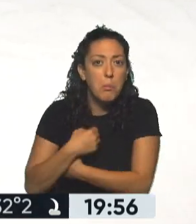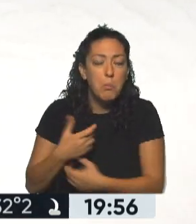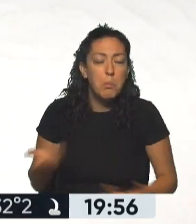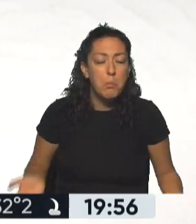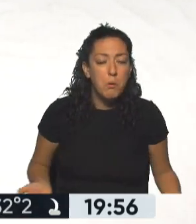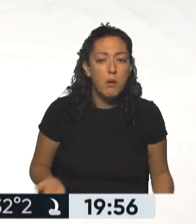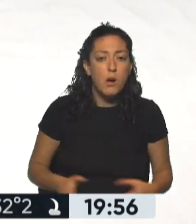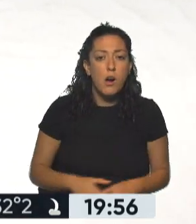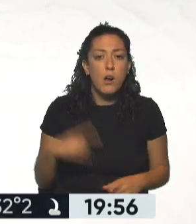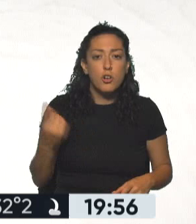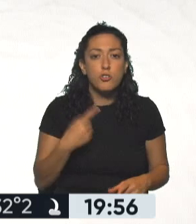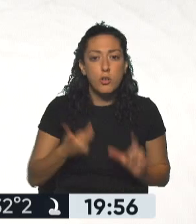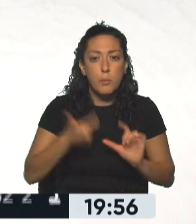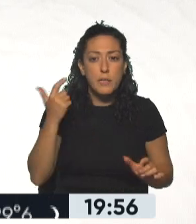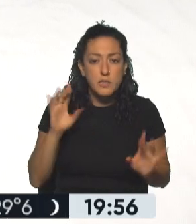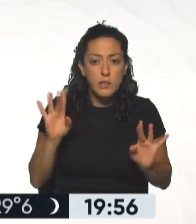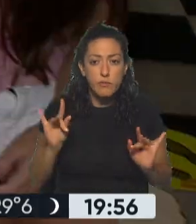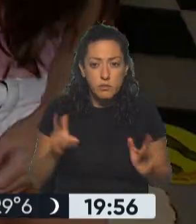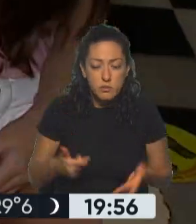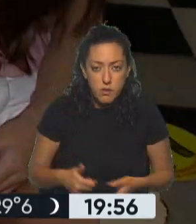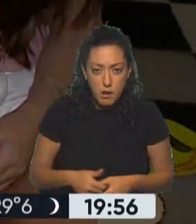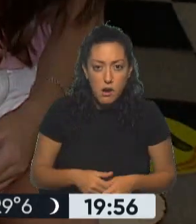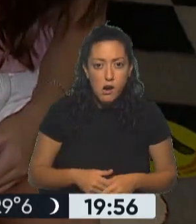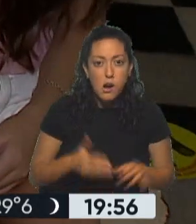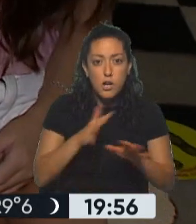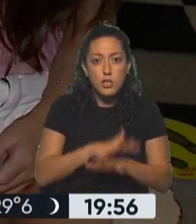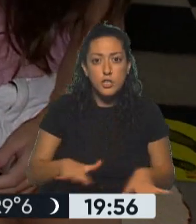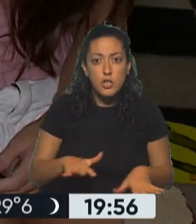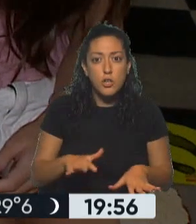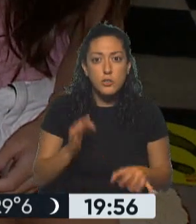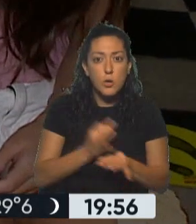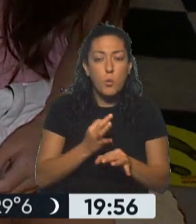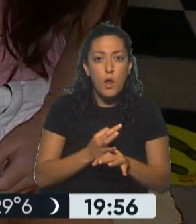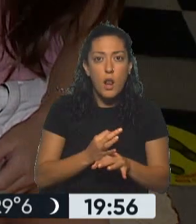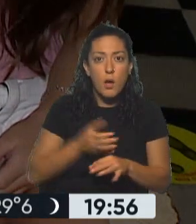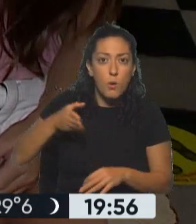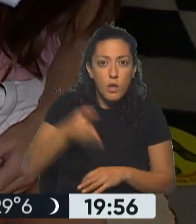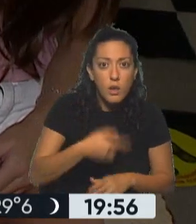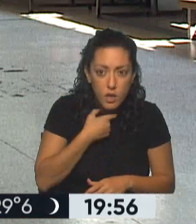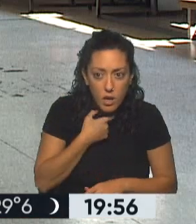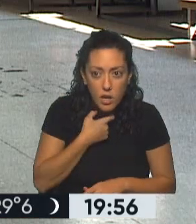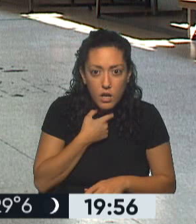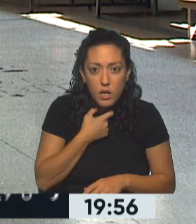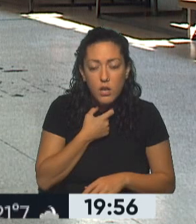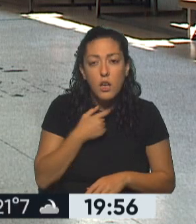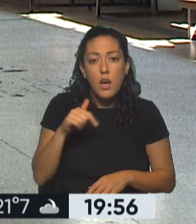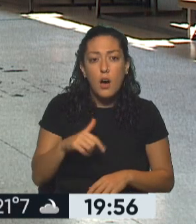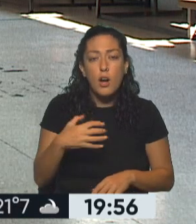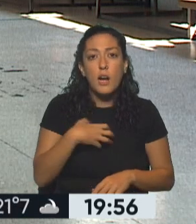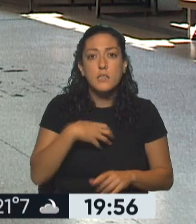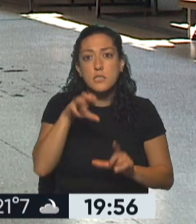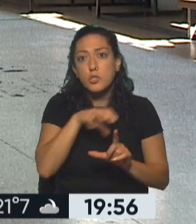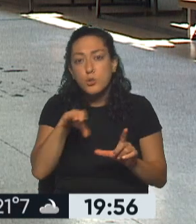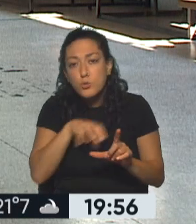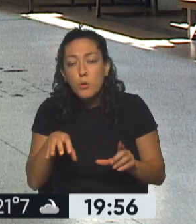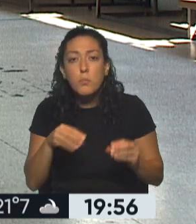La verdad que estamos viviendo un momento muy duro. Los chicos sin escuela quieren venir. La verdad que ahora activaron las clases por Zoom, pero no